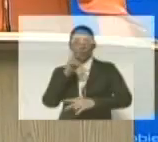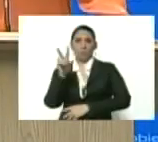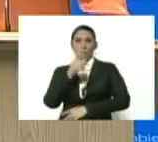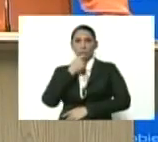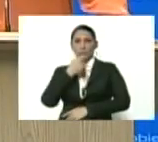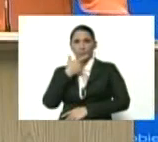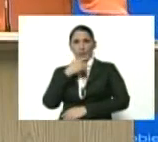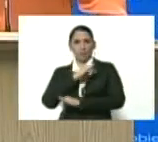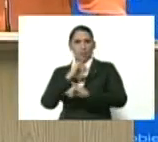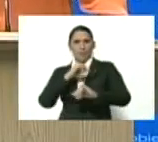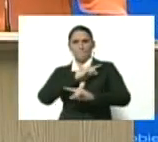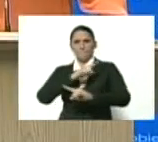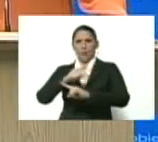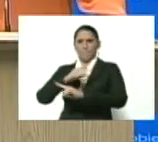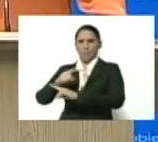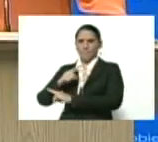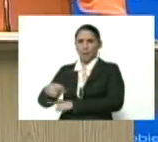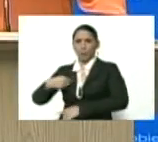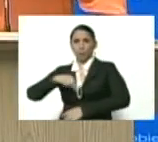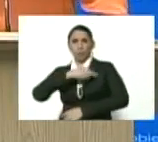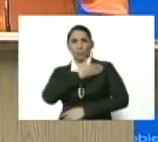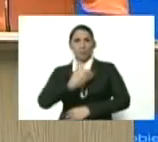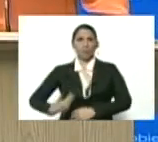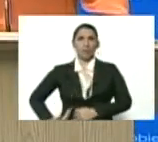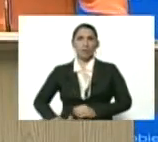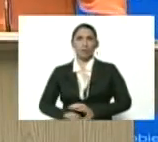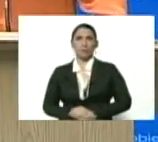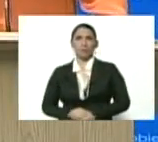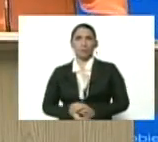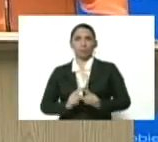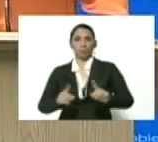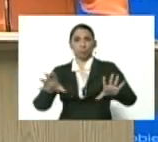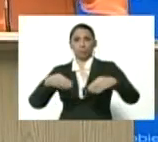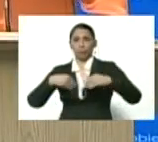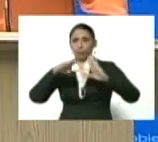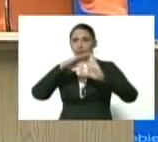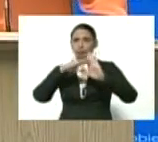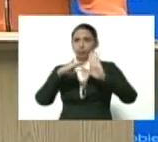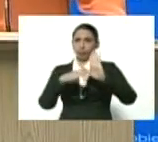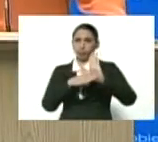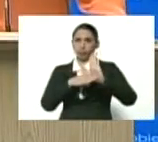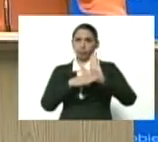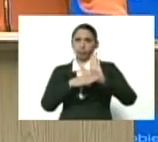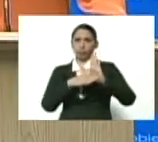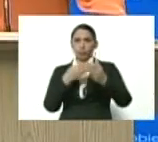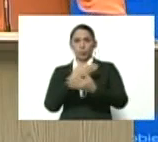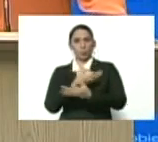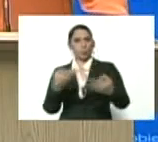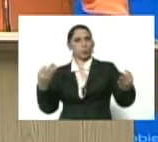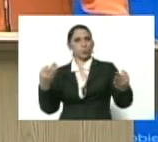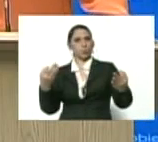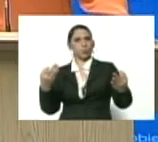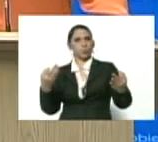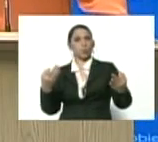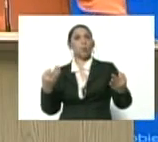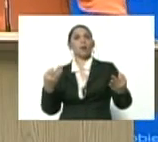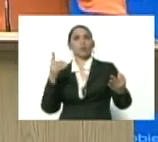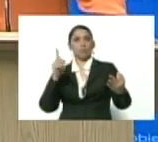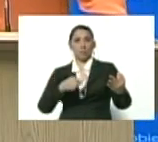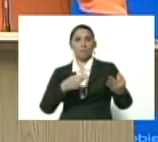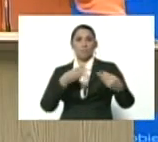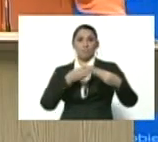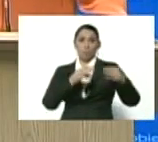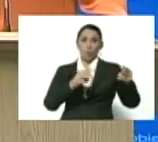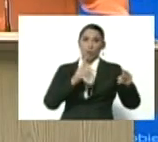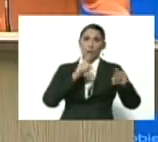Bella, que fue instruida por nuestro presidente para tomar medidas extraordinarias desde la gestión pública